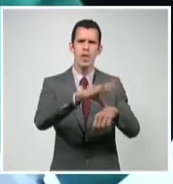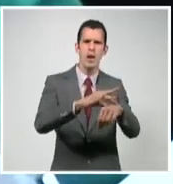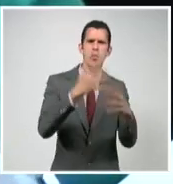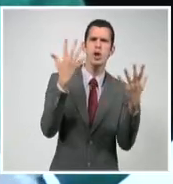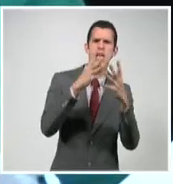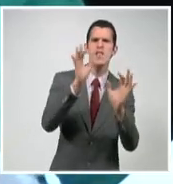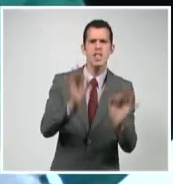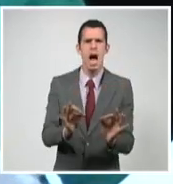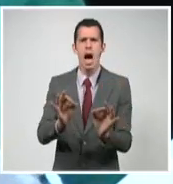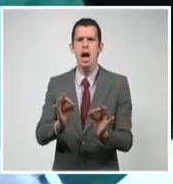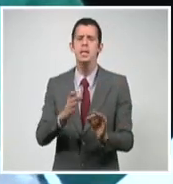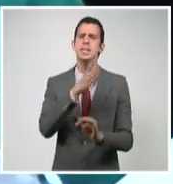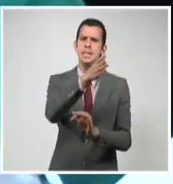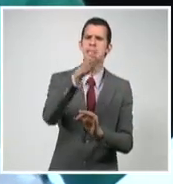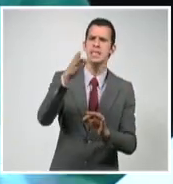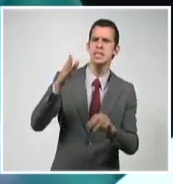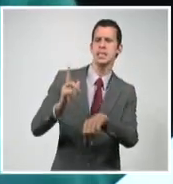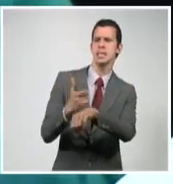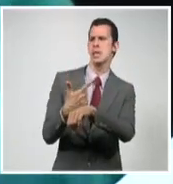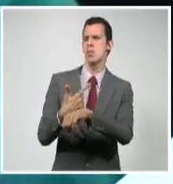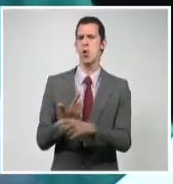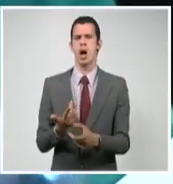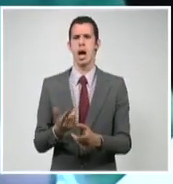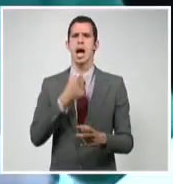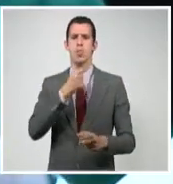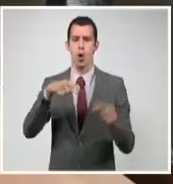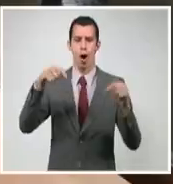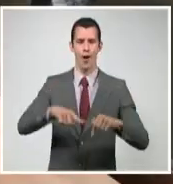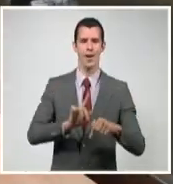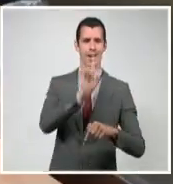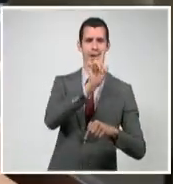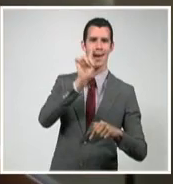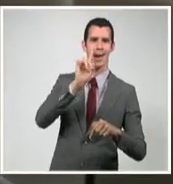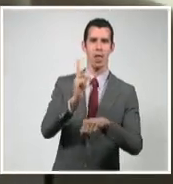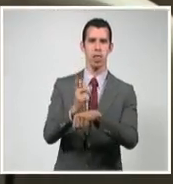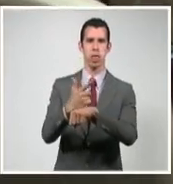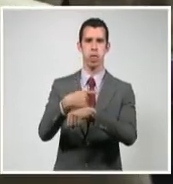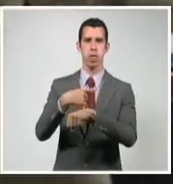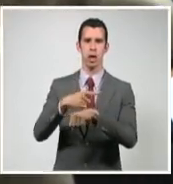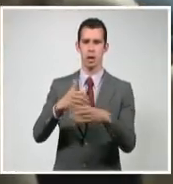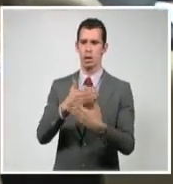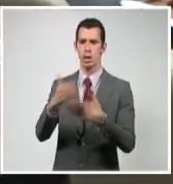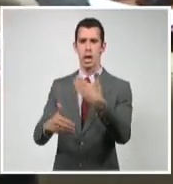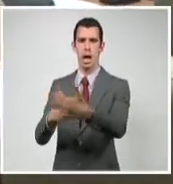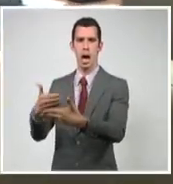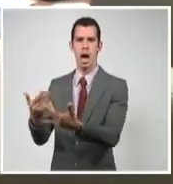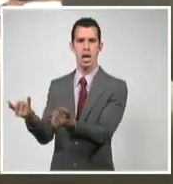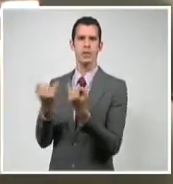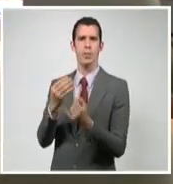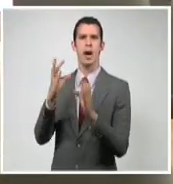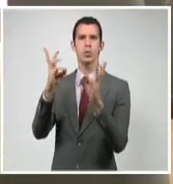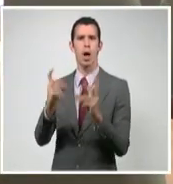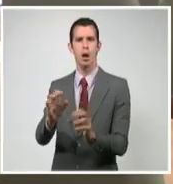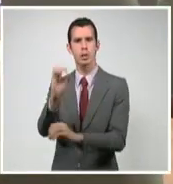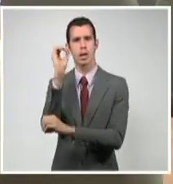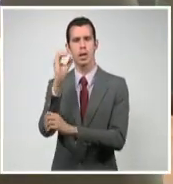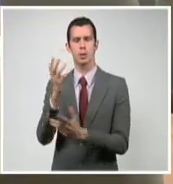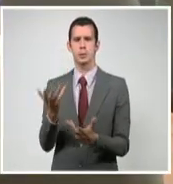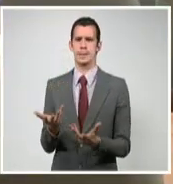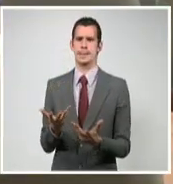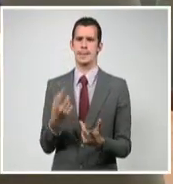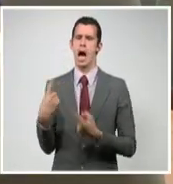contactos demoras con el ingreso de confirmados y la identificación de la fuente de contagio en un grupo de positivos con